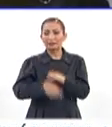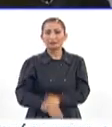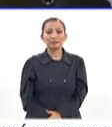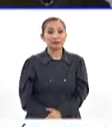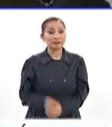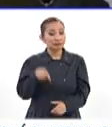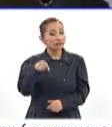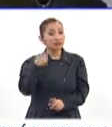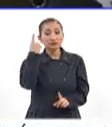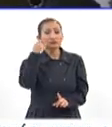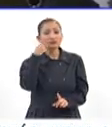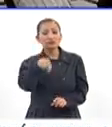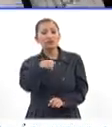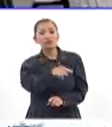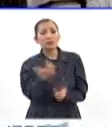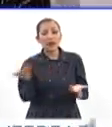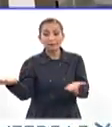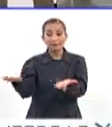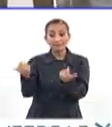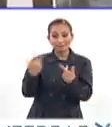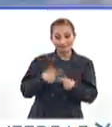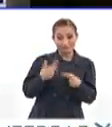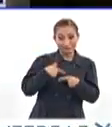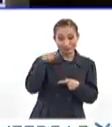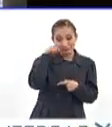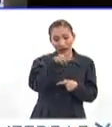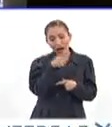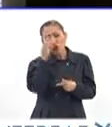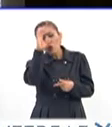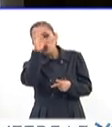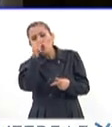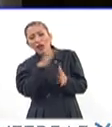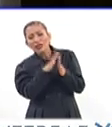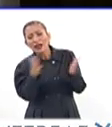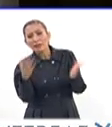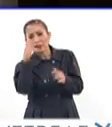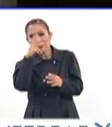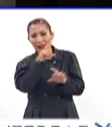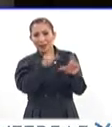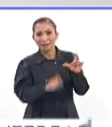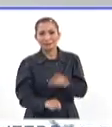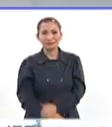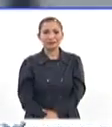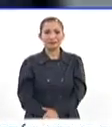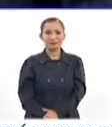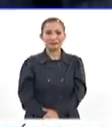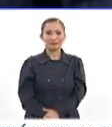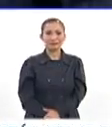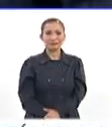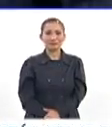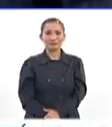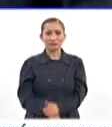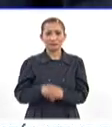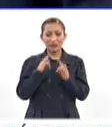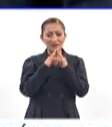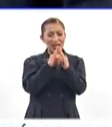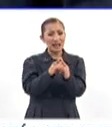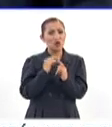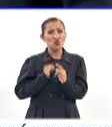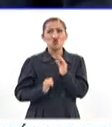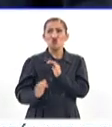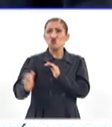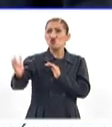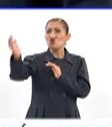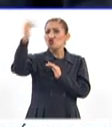talleres, que tienen como propósito acercar a la población con la cultura literaria del país. Somos la feria del libro más antigua